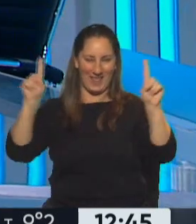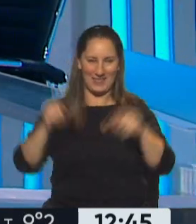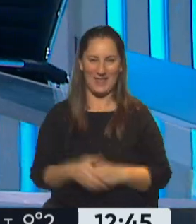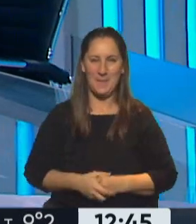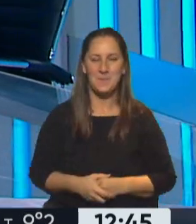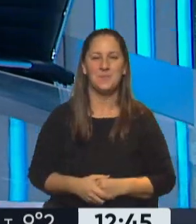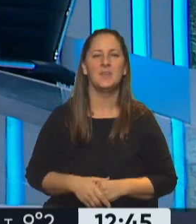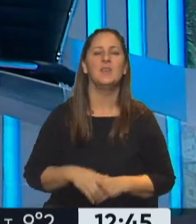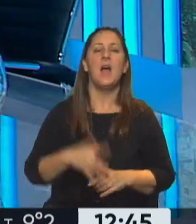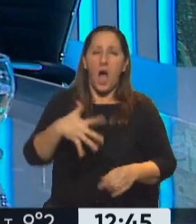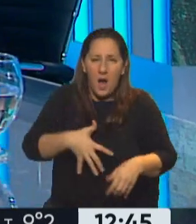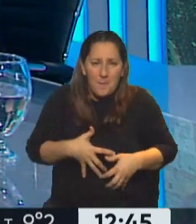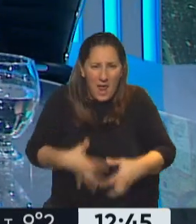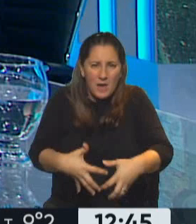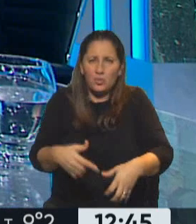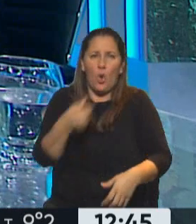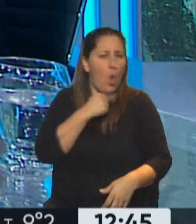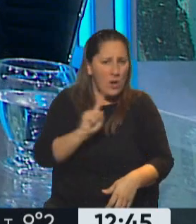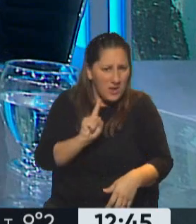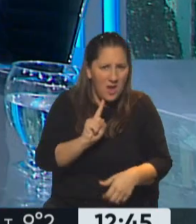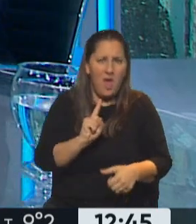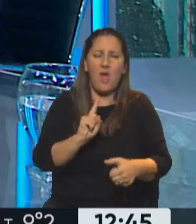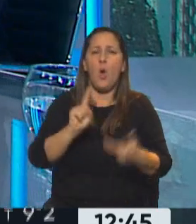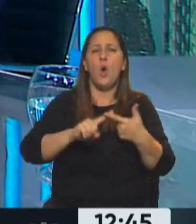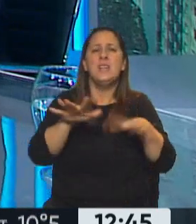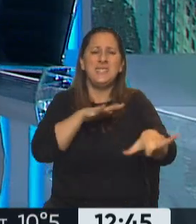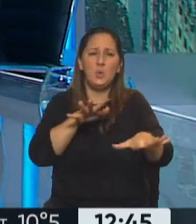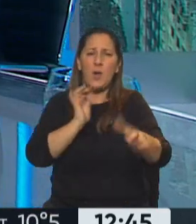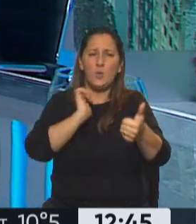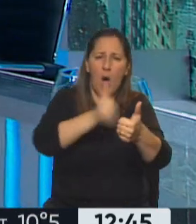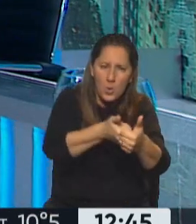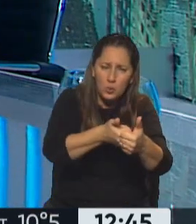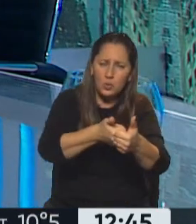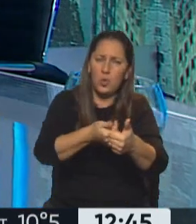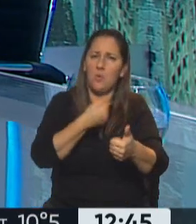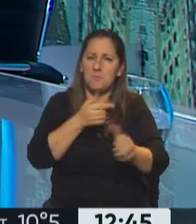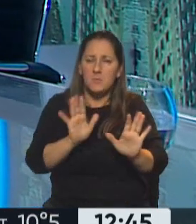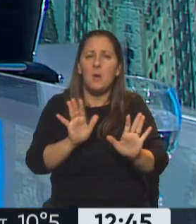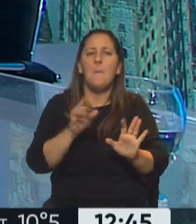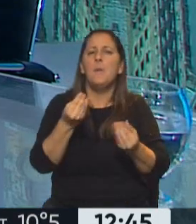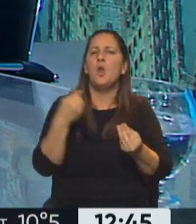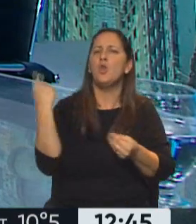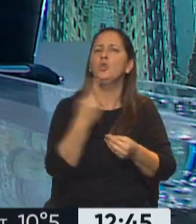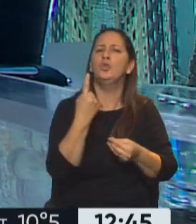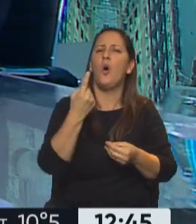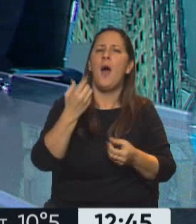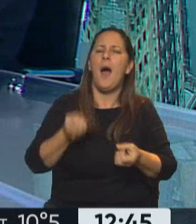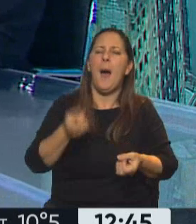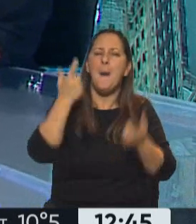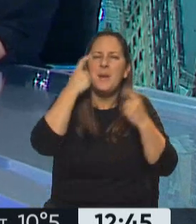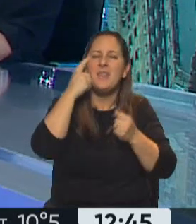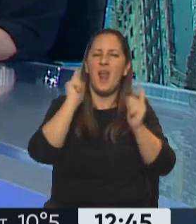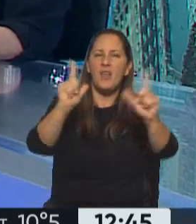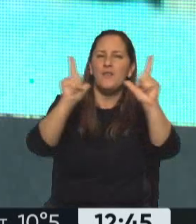Decíamos, ¿no? Evitar embarazos no deseados, también evitar situaciones de abuso, pero ¿cuándo aprenderíamos también a propósito del placer, de disfrutar